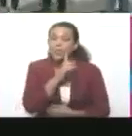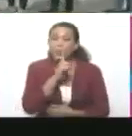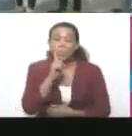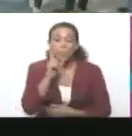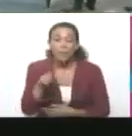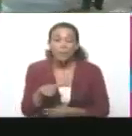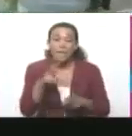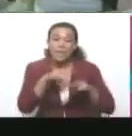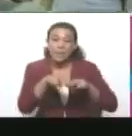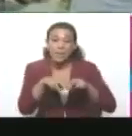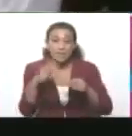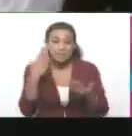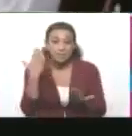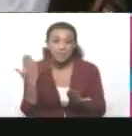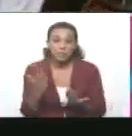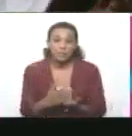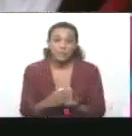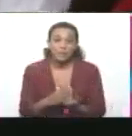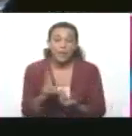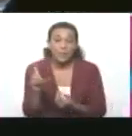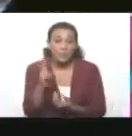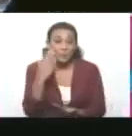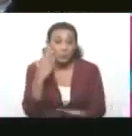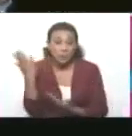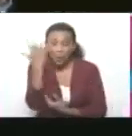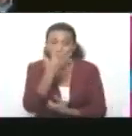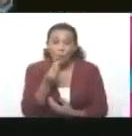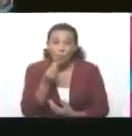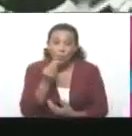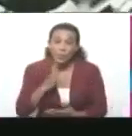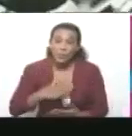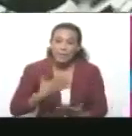todos los niños venezolanos y de los jóvenes